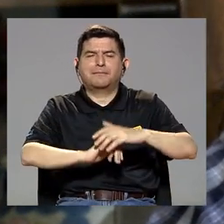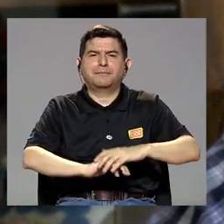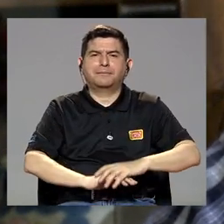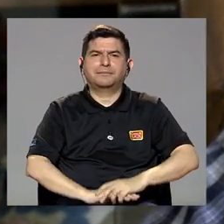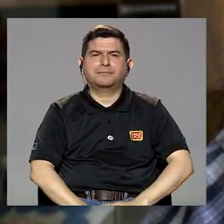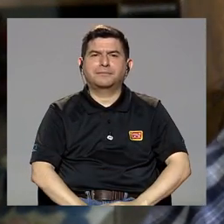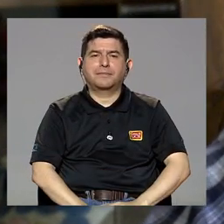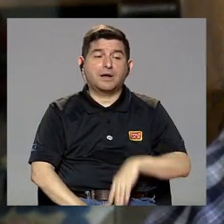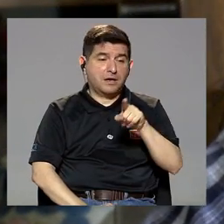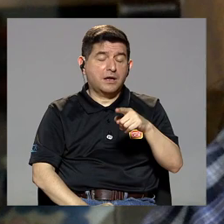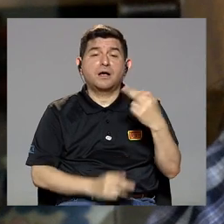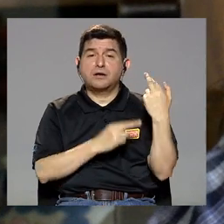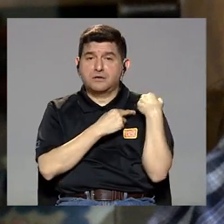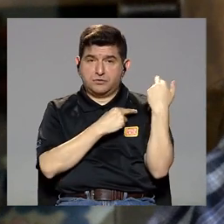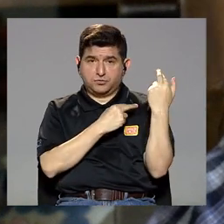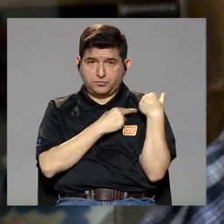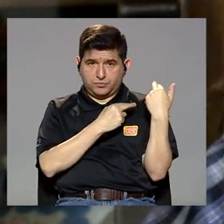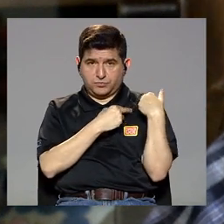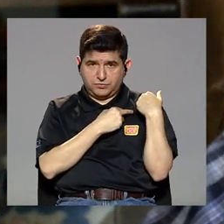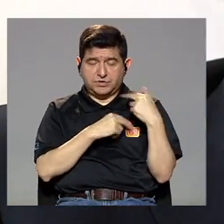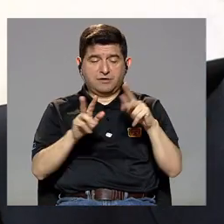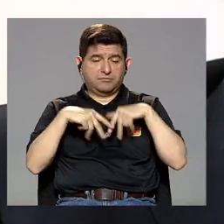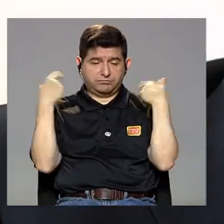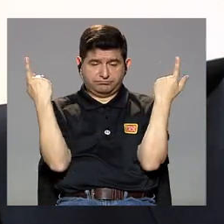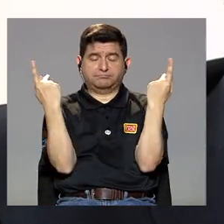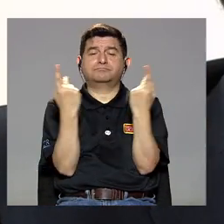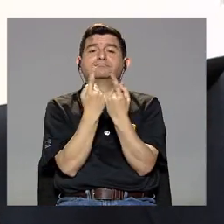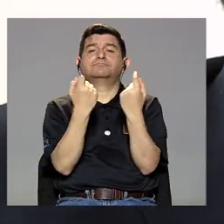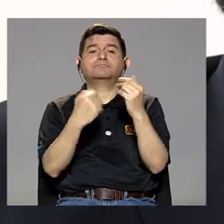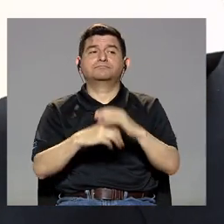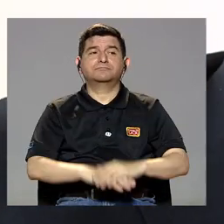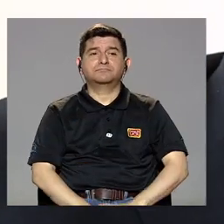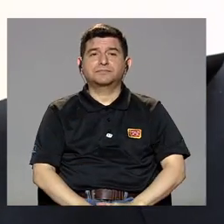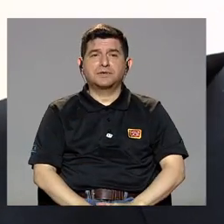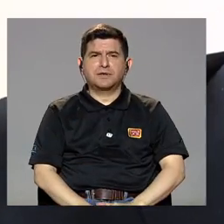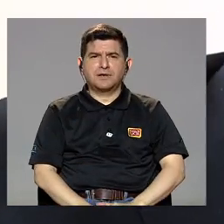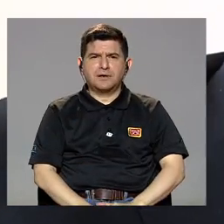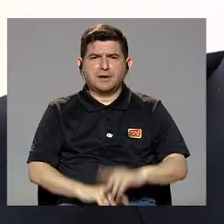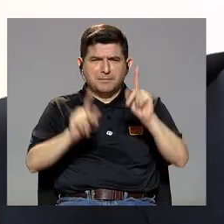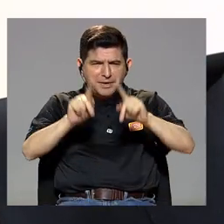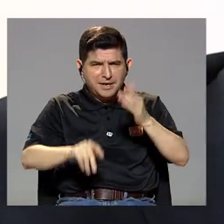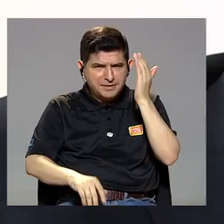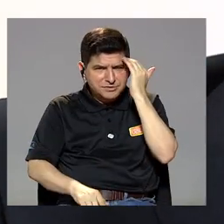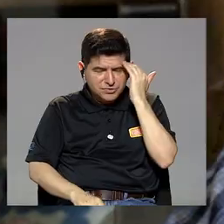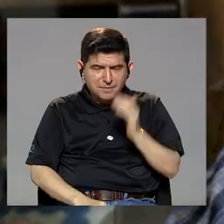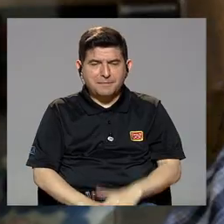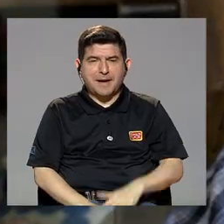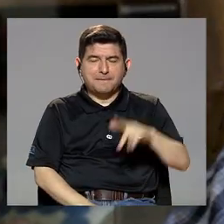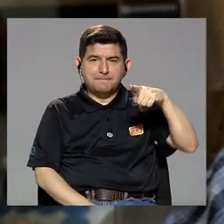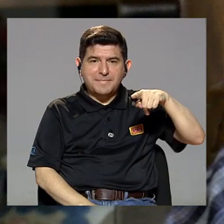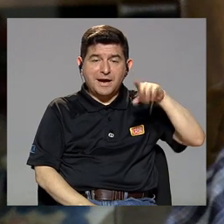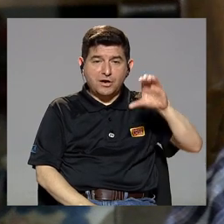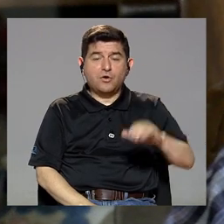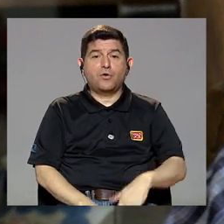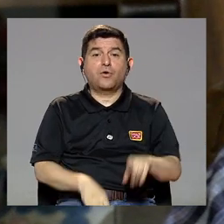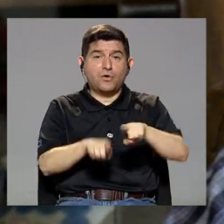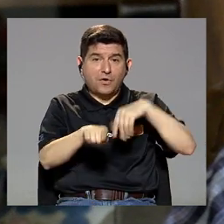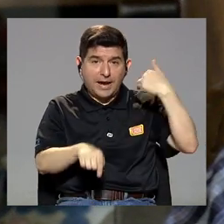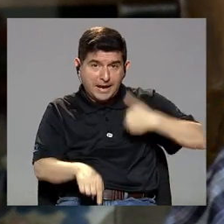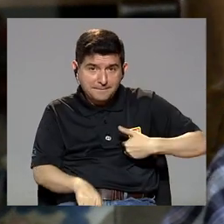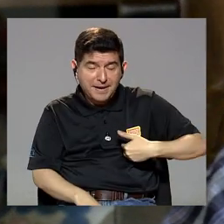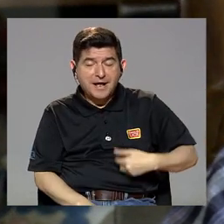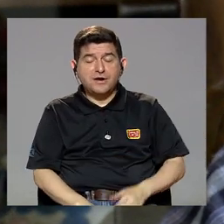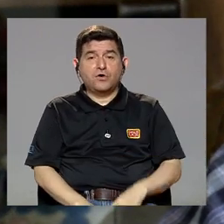y él se hizo cargo del partido y como realmente le quede claro paco era el hermano el hermano el doctor que el de los